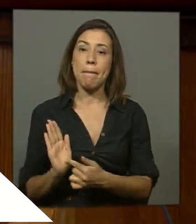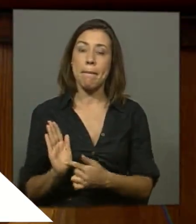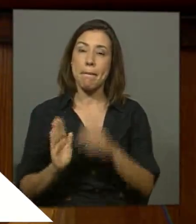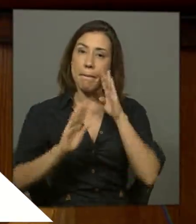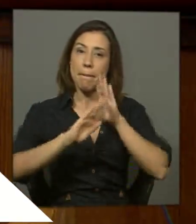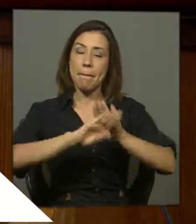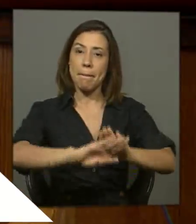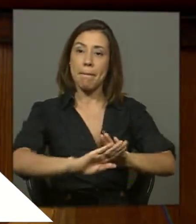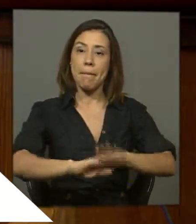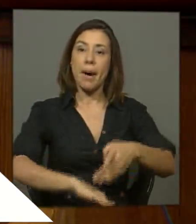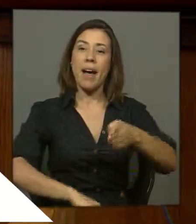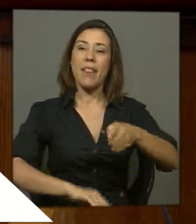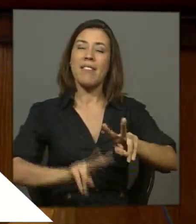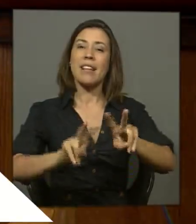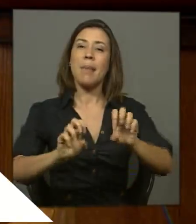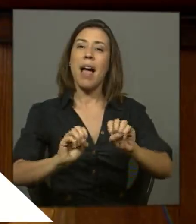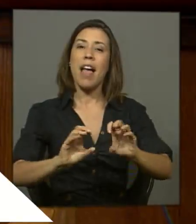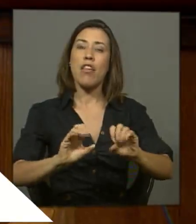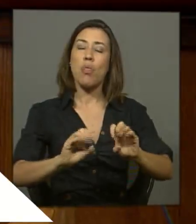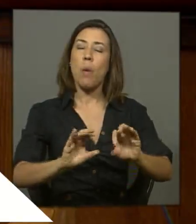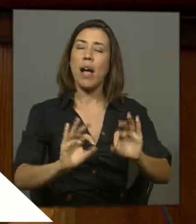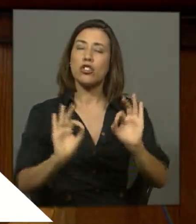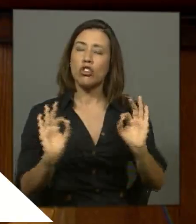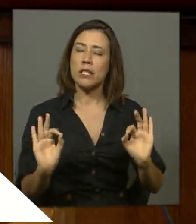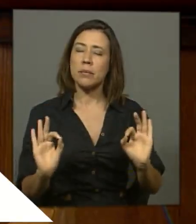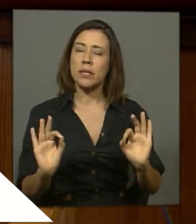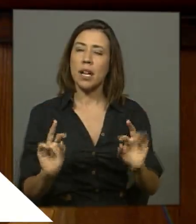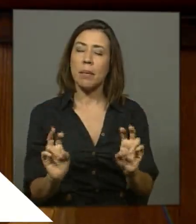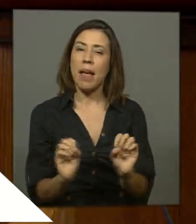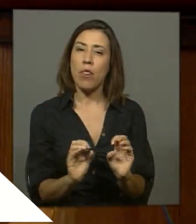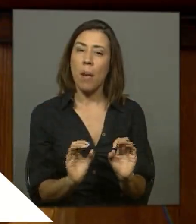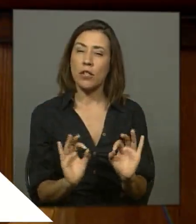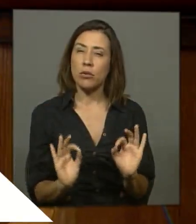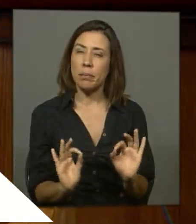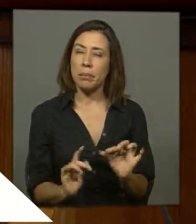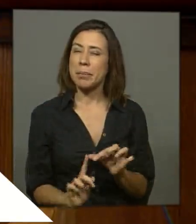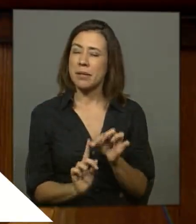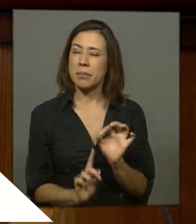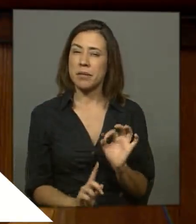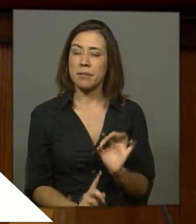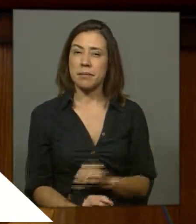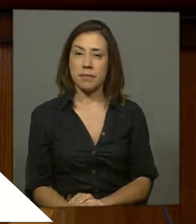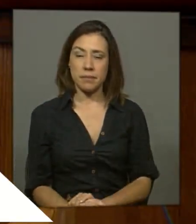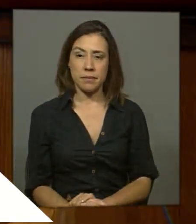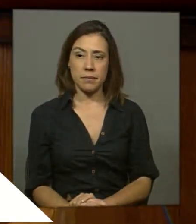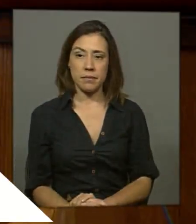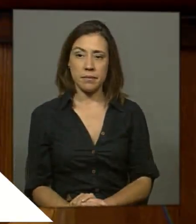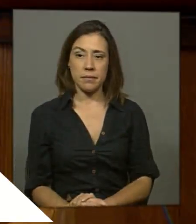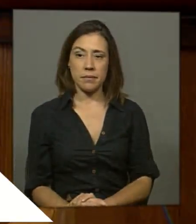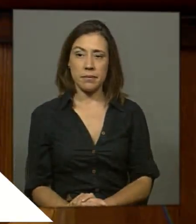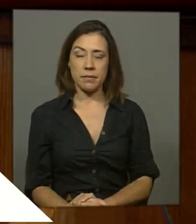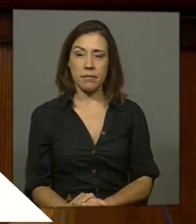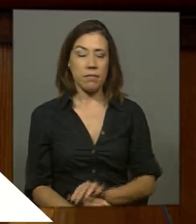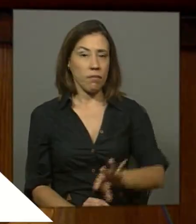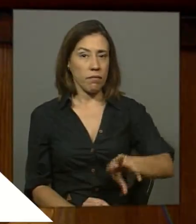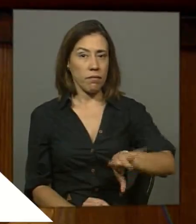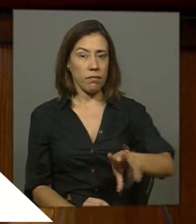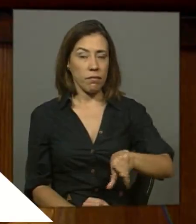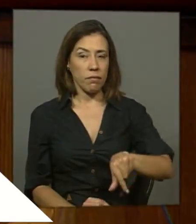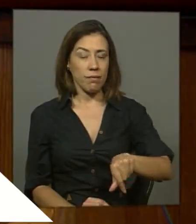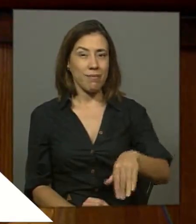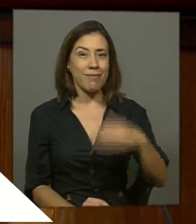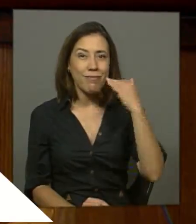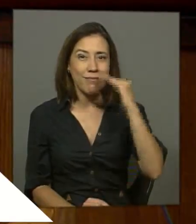preventiva eso tiene que ver con la educación Especialmente con educación el la la la la delincuencia